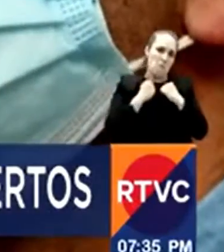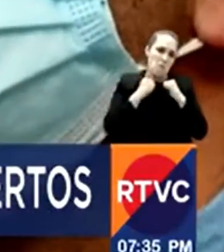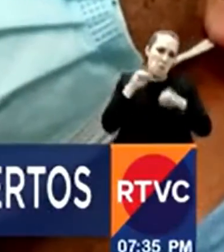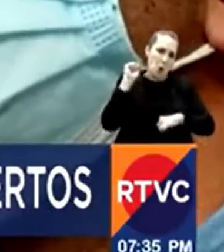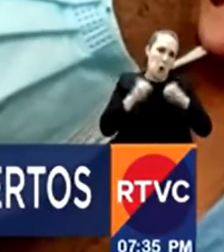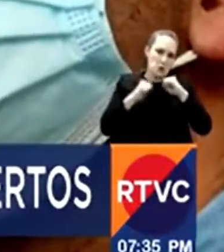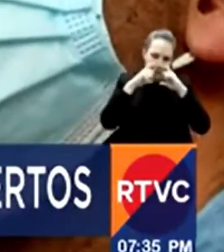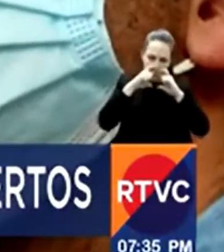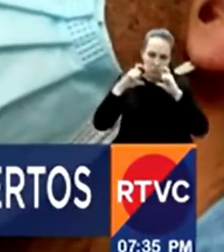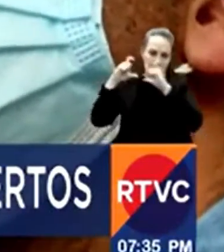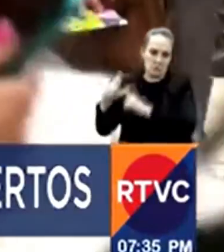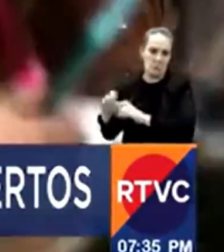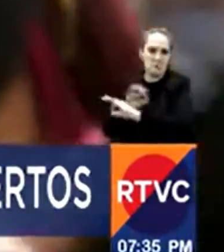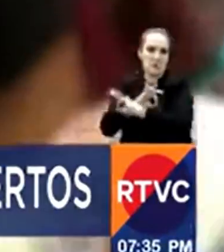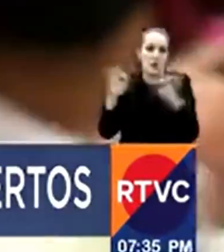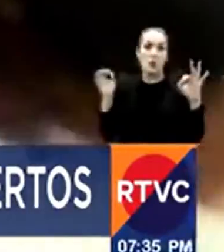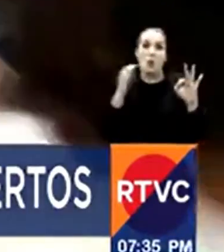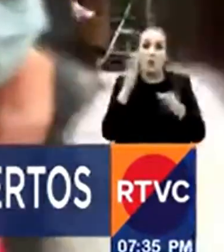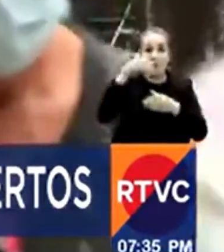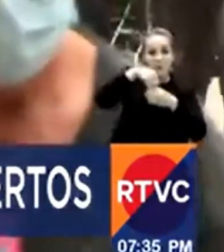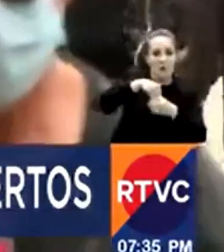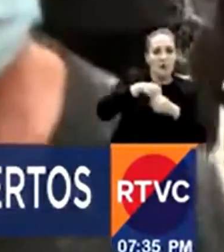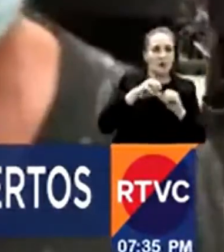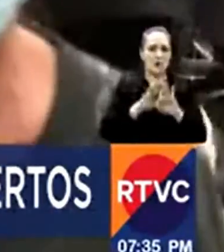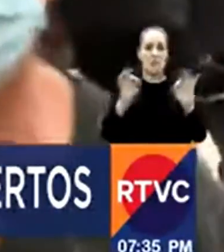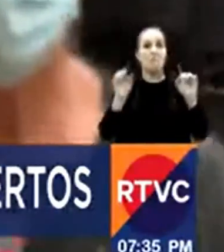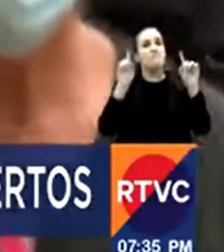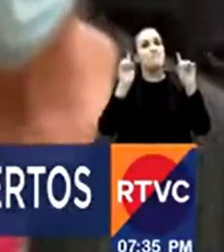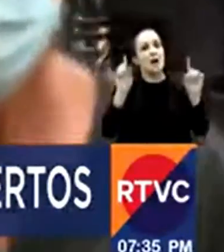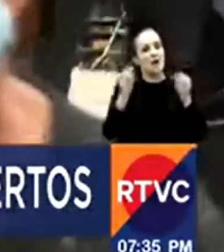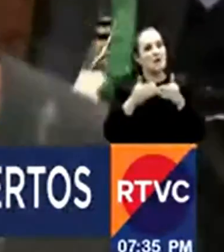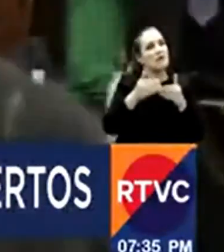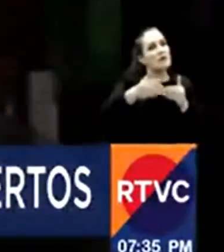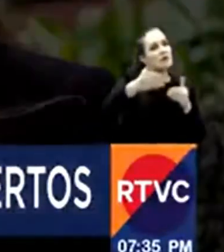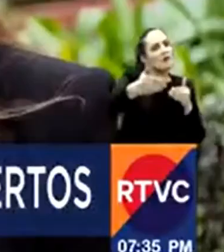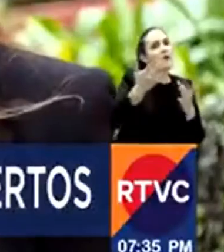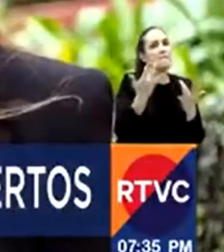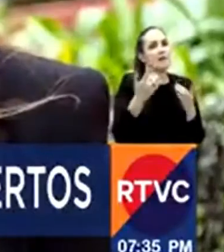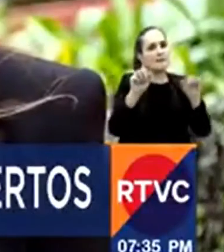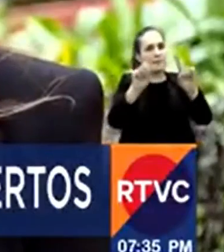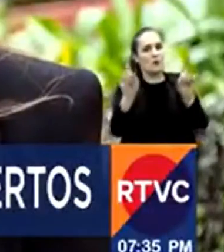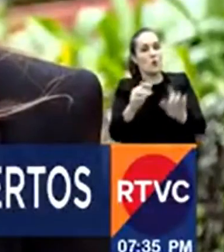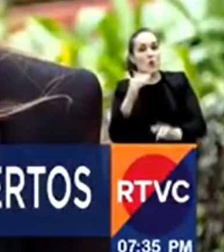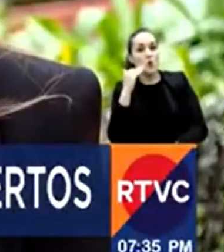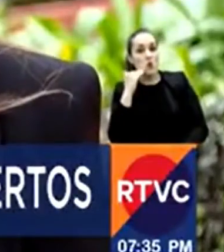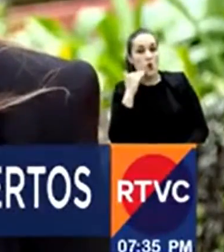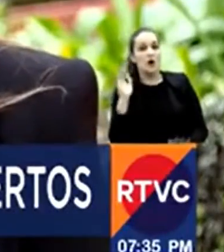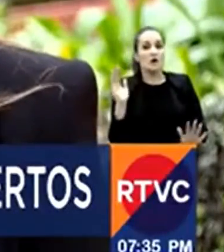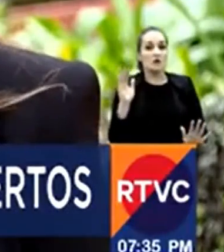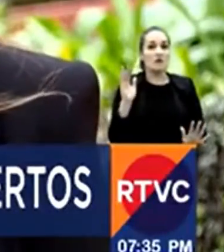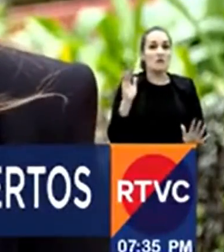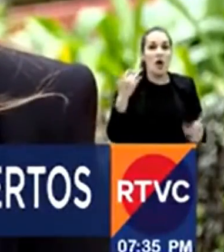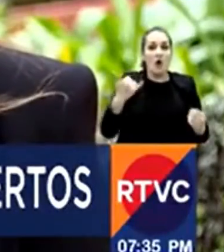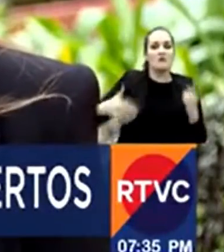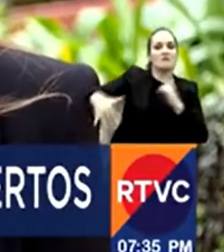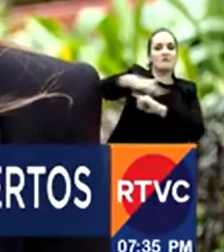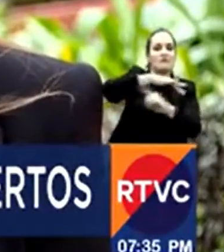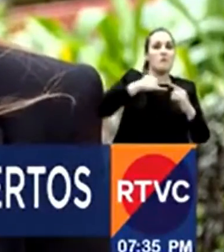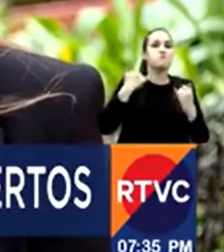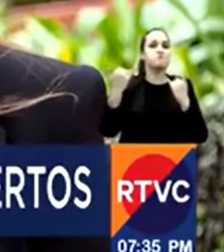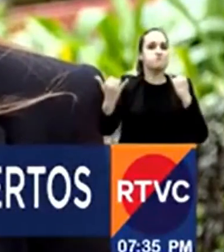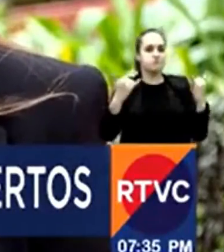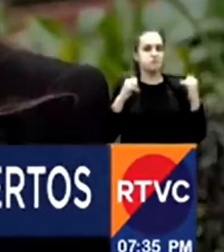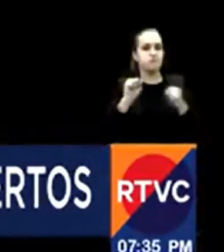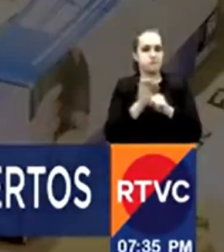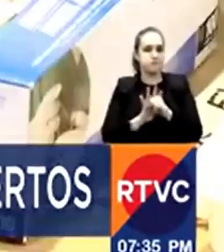podamos levantarlo inclusive en espacios cerrados, sin embargo eso todavía es una incógnita y hay mucha incertidumbre alrededor porque el virus todavía está